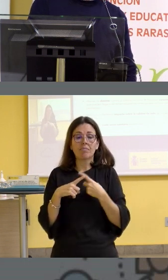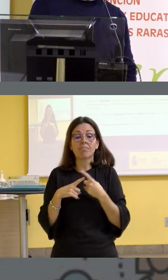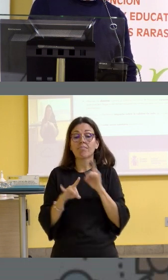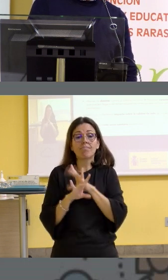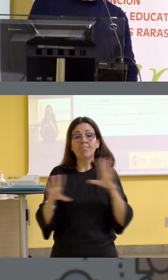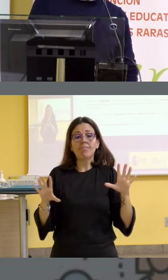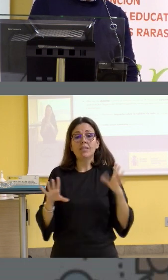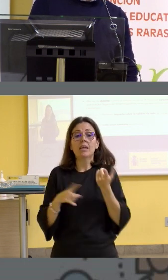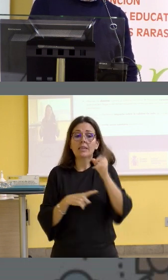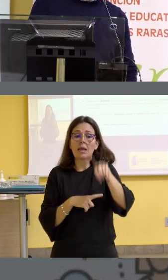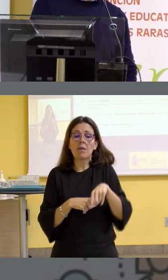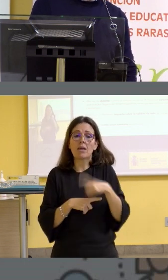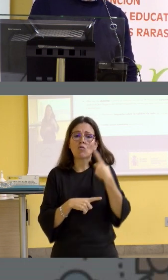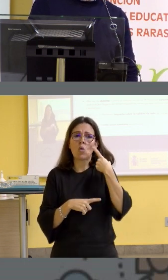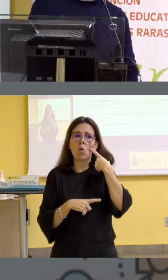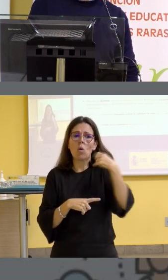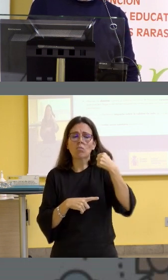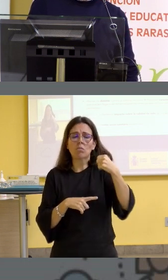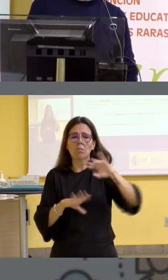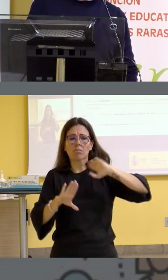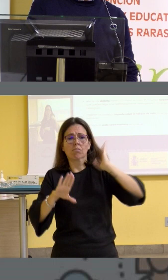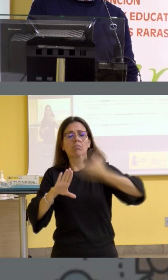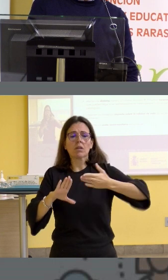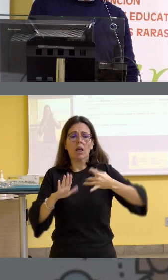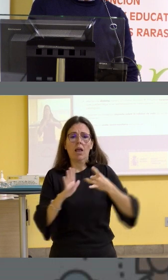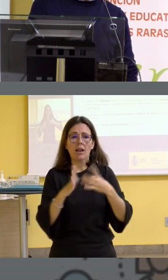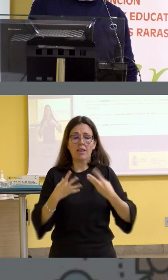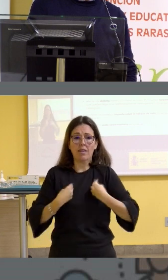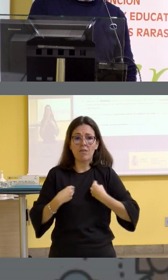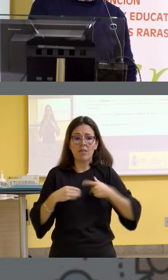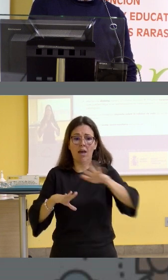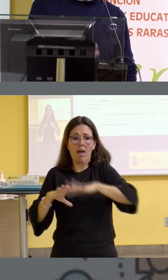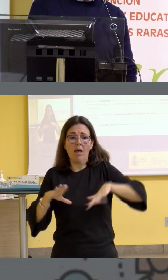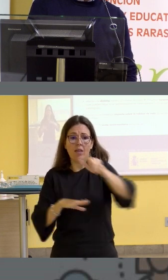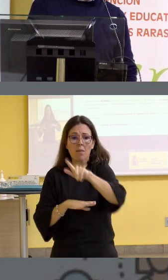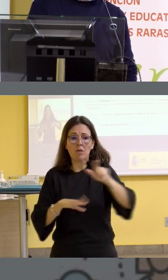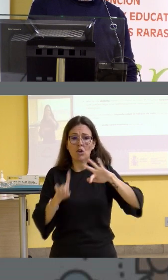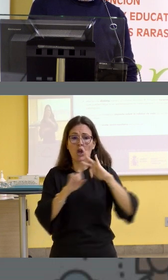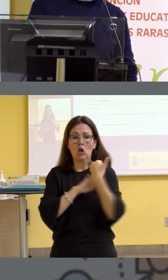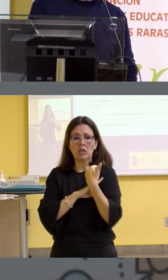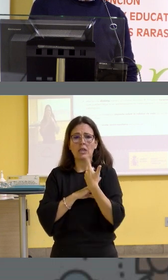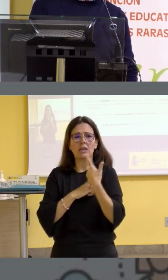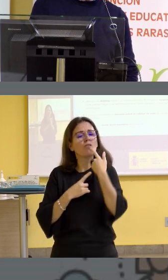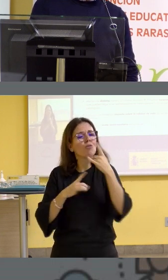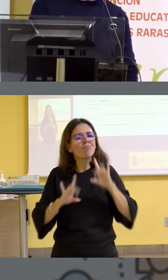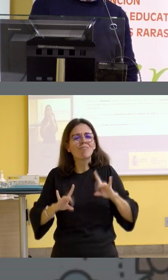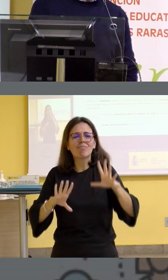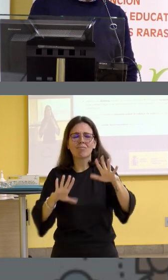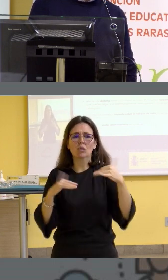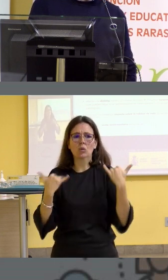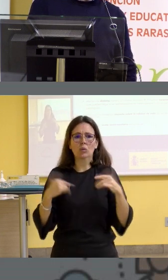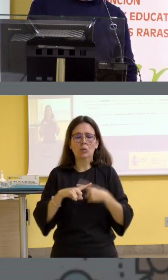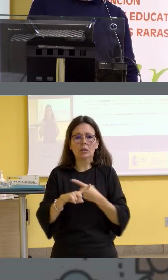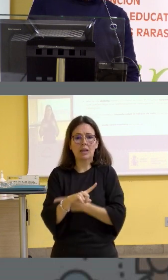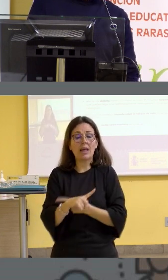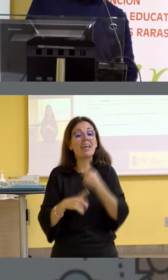Inevitablemente imponen un impacto sobre la calidad de vida de las personas y de su contexto extremadamente intenso, y el coste sociosanitario que